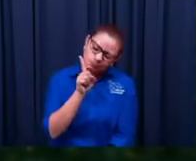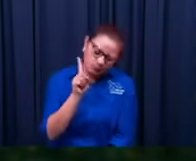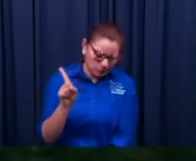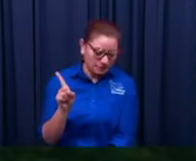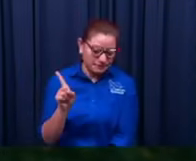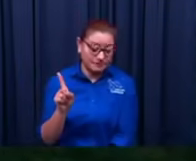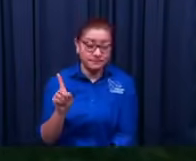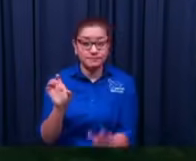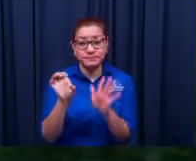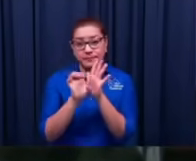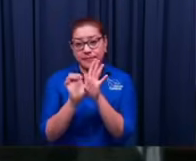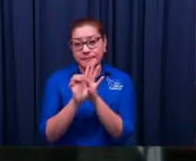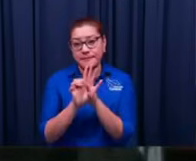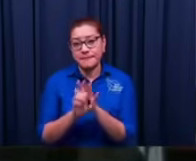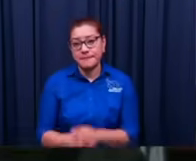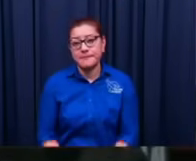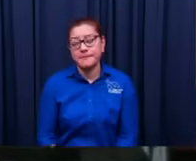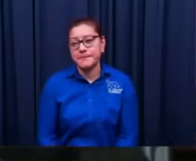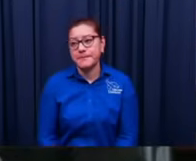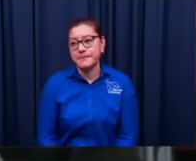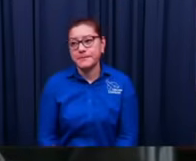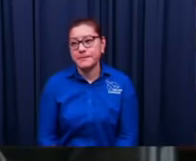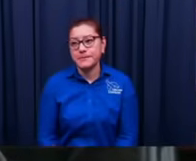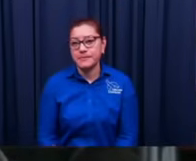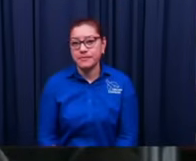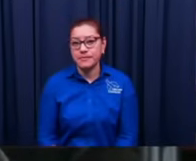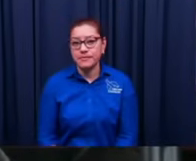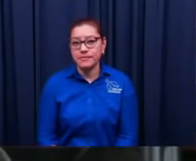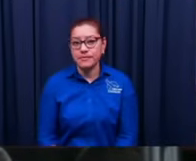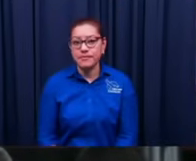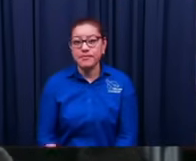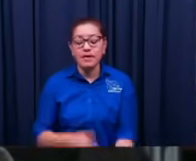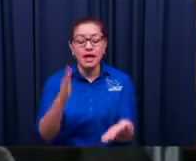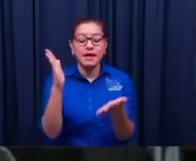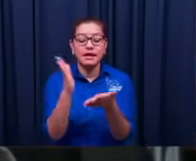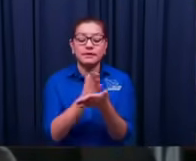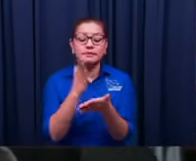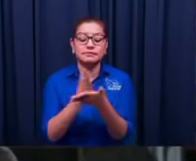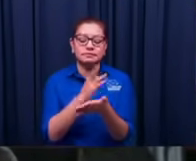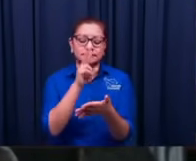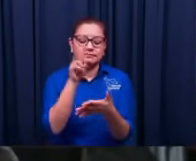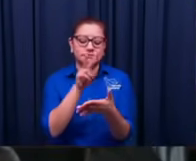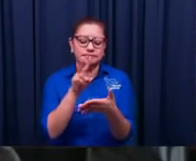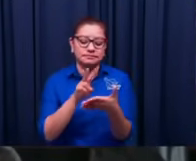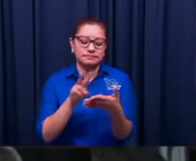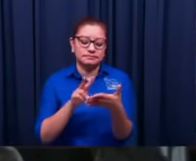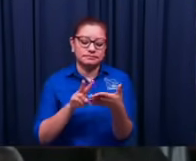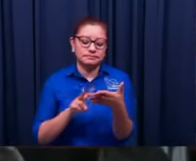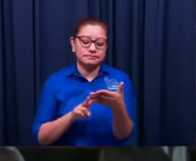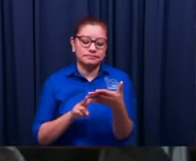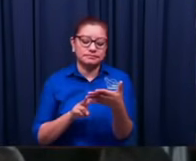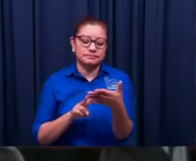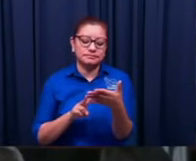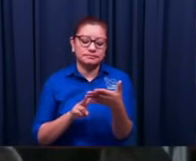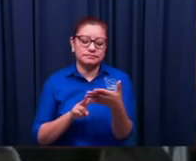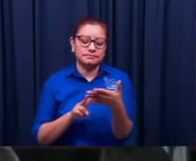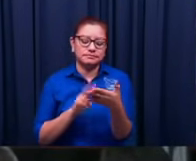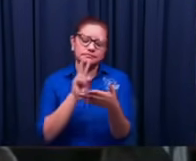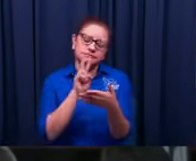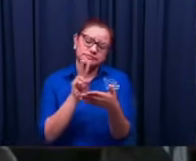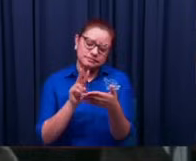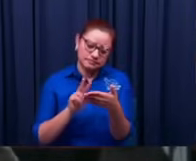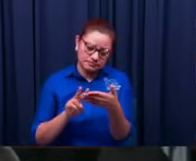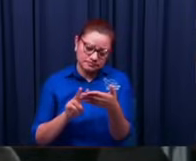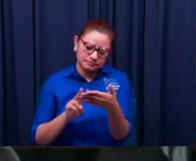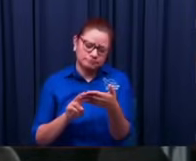Le voy a leer uno. Le quiero contar que cuando yo leí este versículo, pues lo leí, me